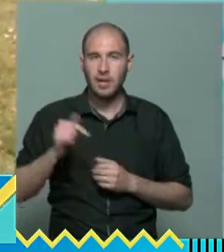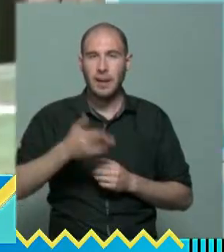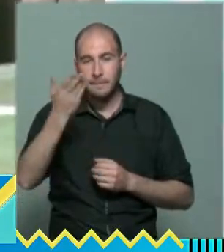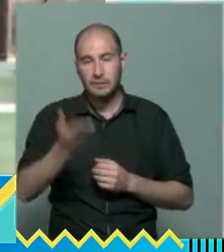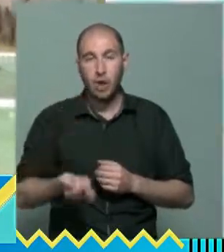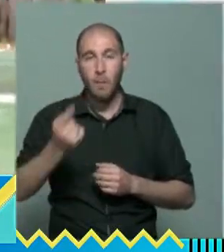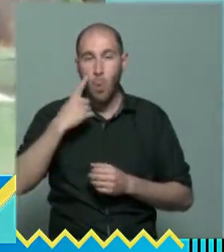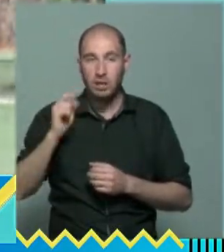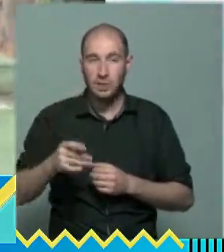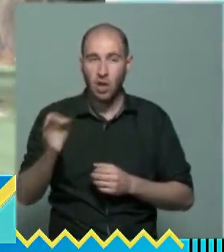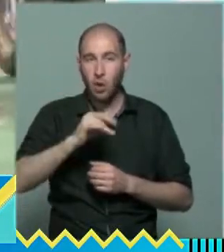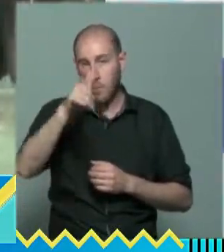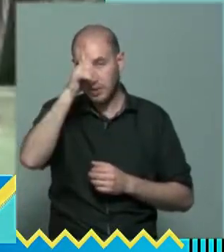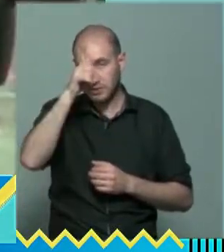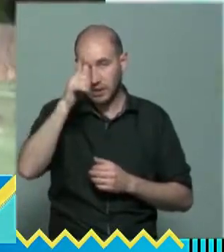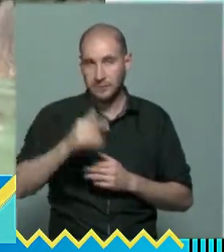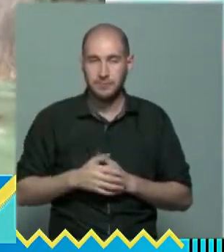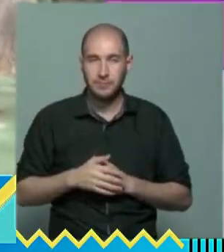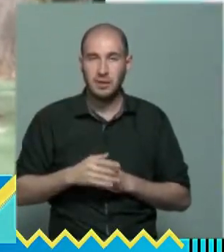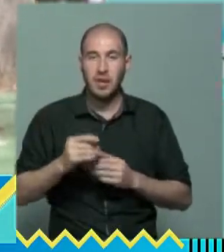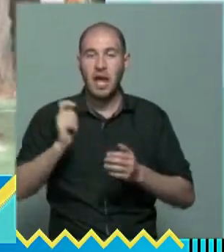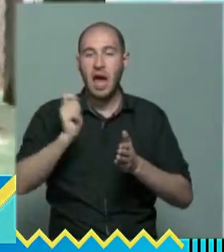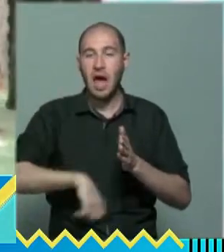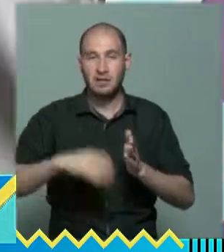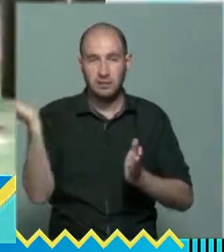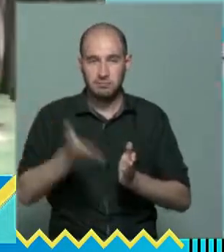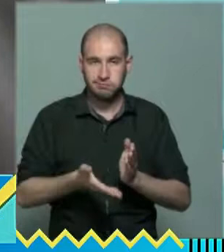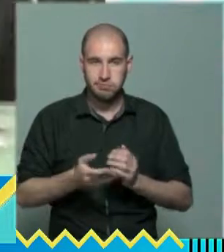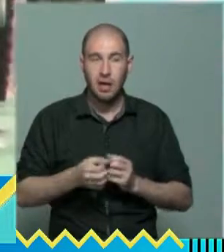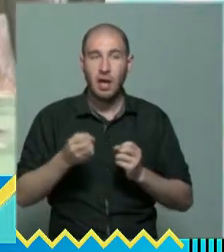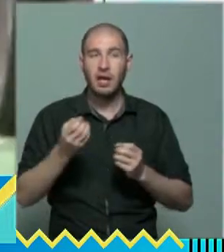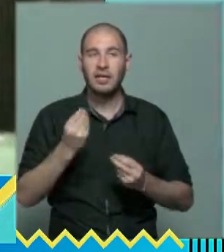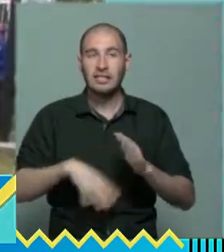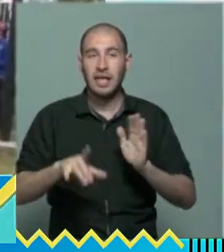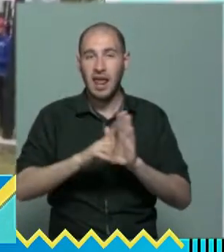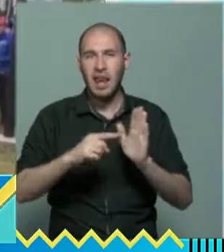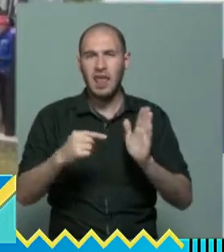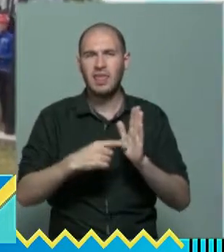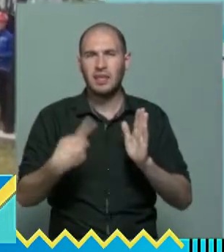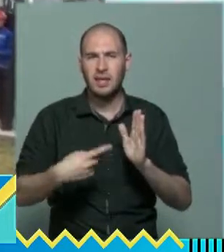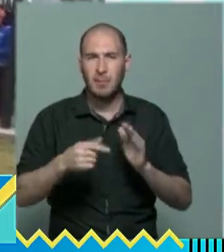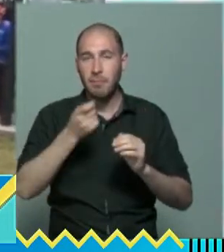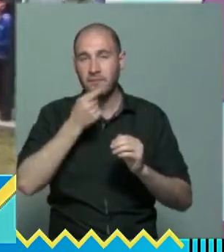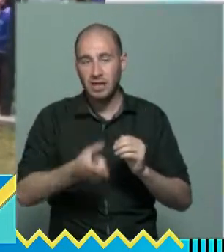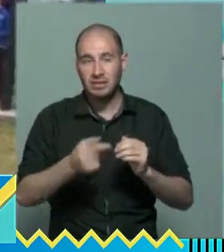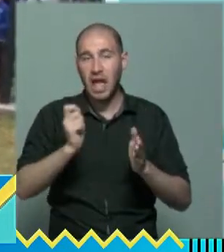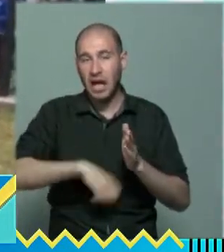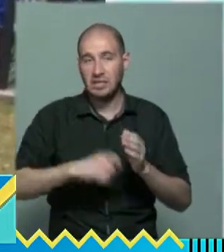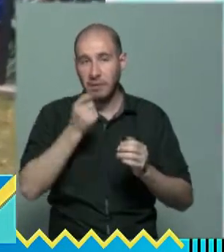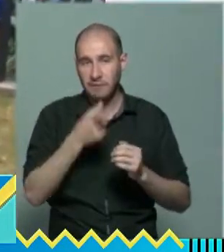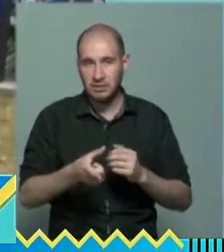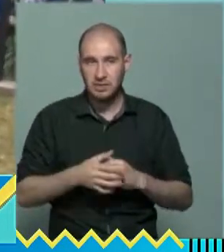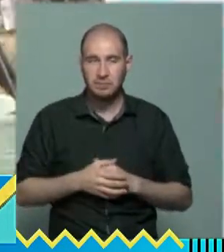agente municipal o el agente policial en el labrado de la infracción. Lo que se ha hecho en la ley es simplificar el acta